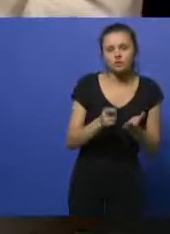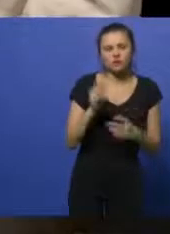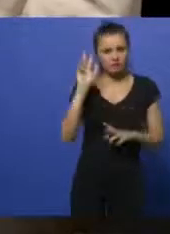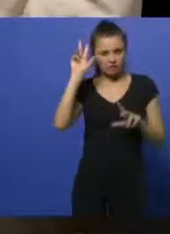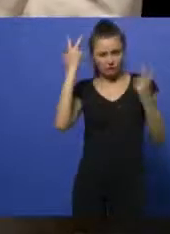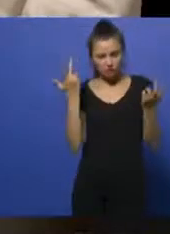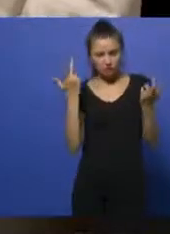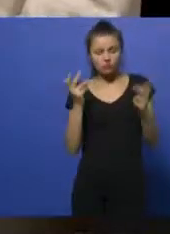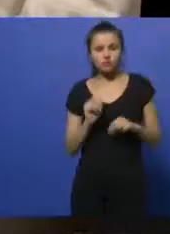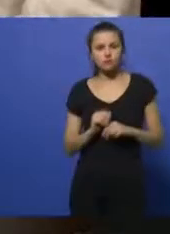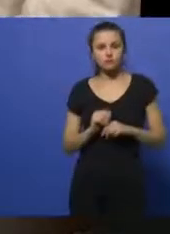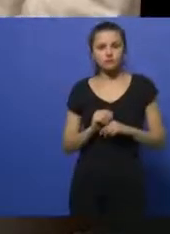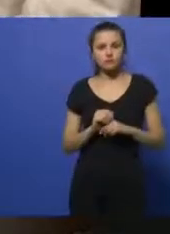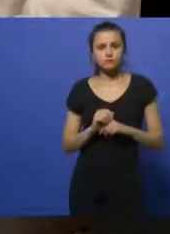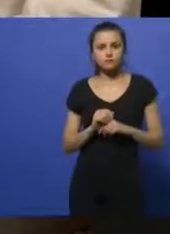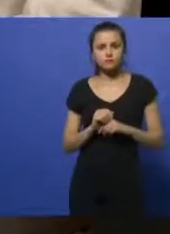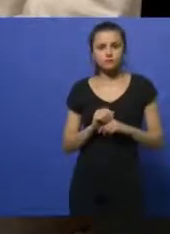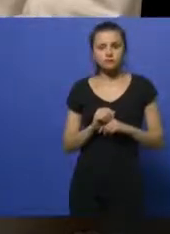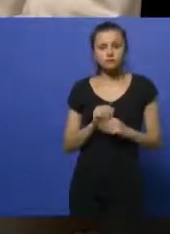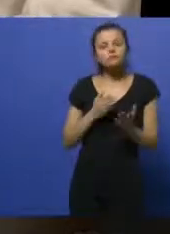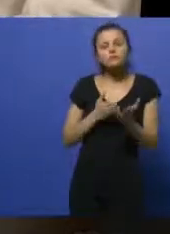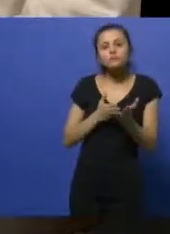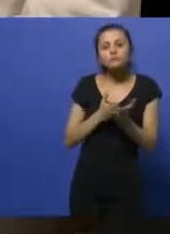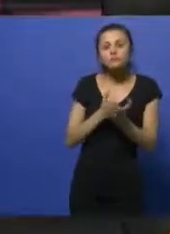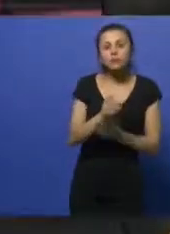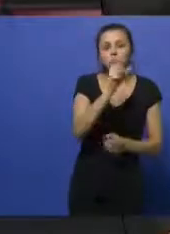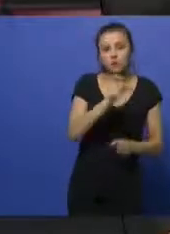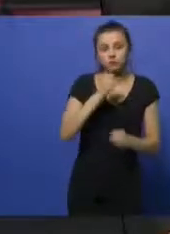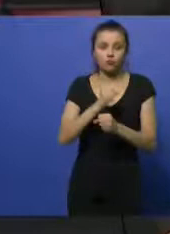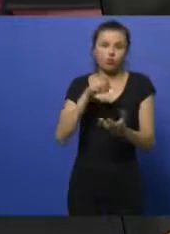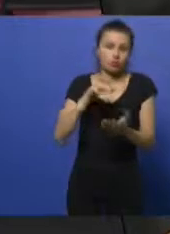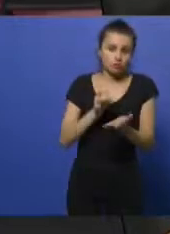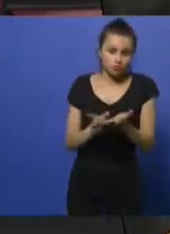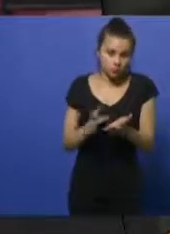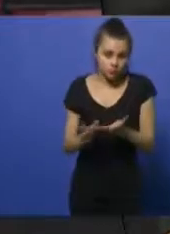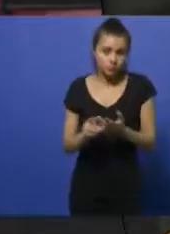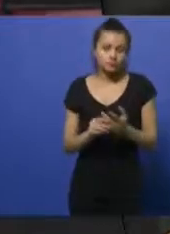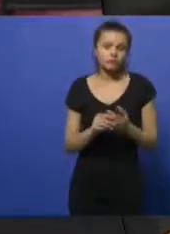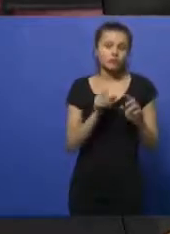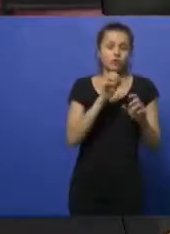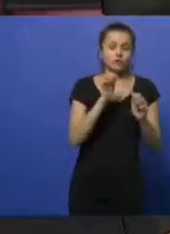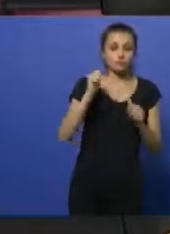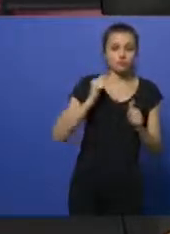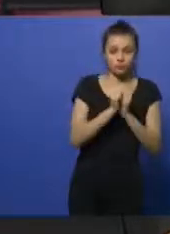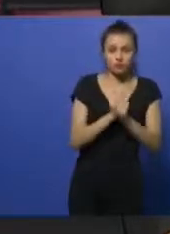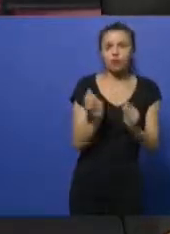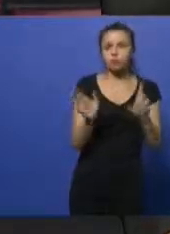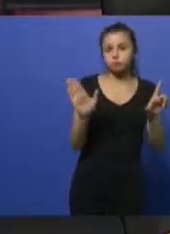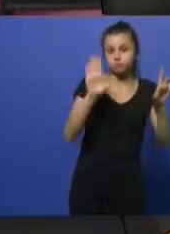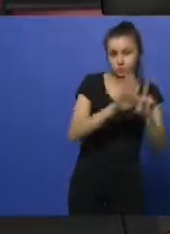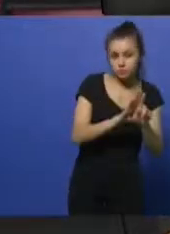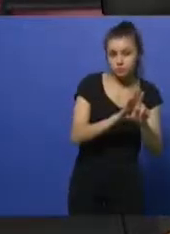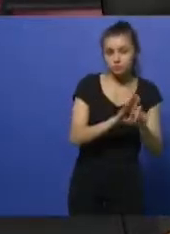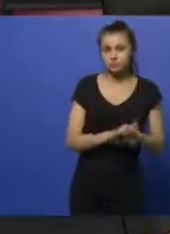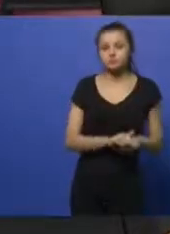visto, lo único que han llevado adelante ellos ha sido despido de trabajadores, el cierre de una de las fábricas, que por ahí no